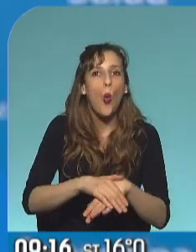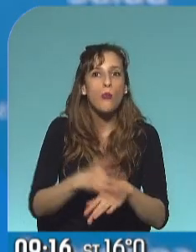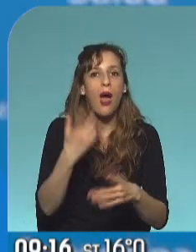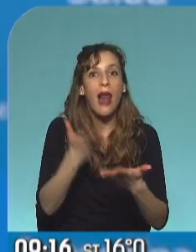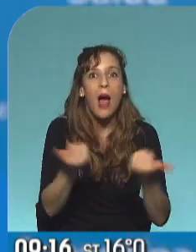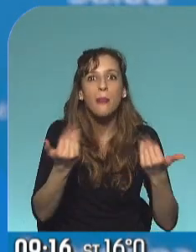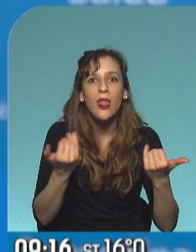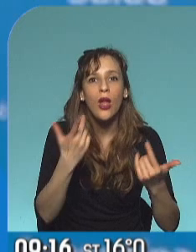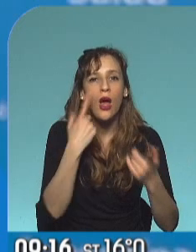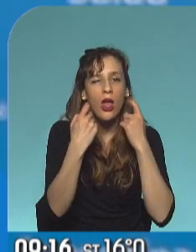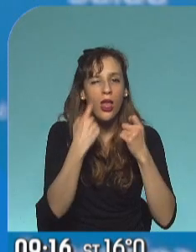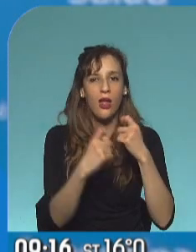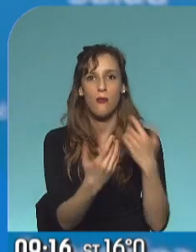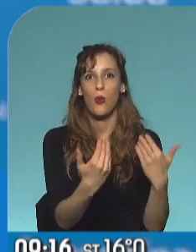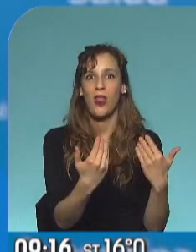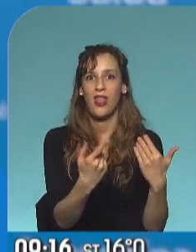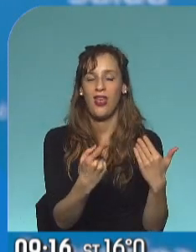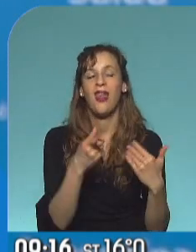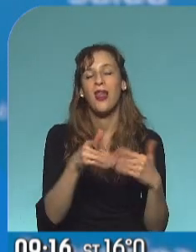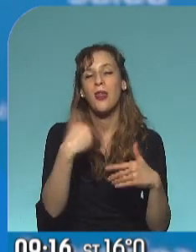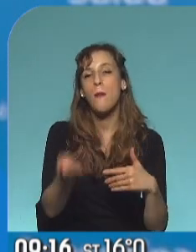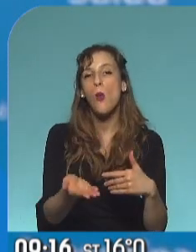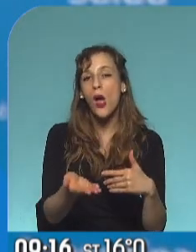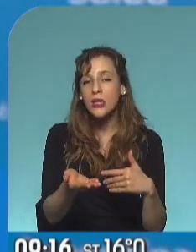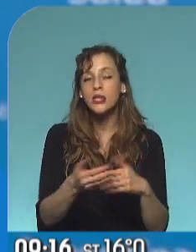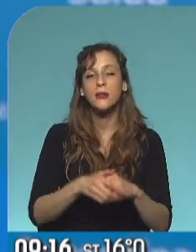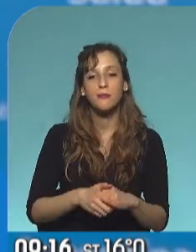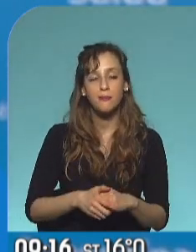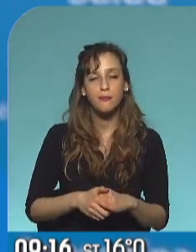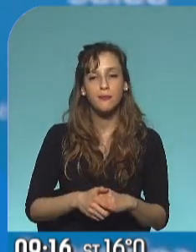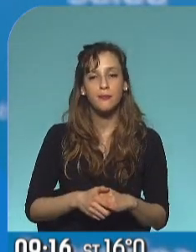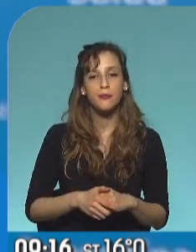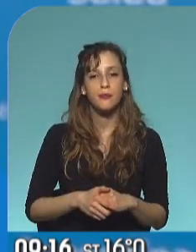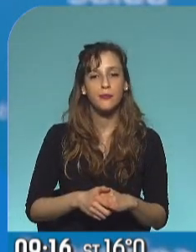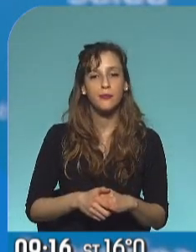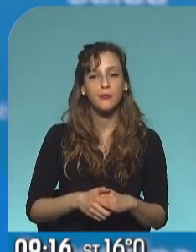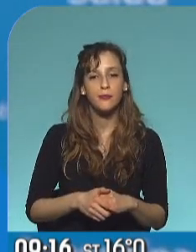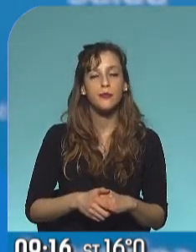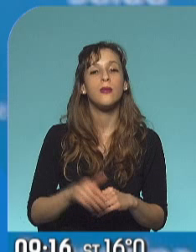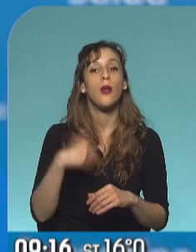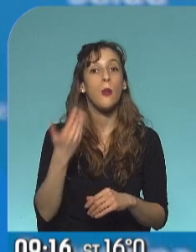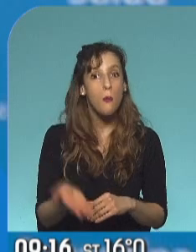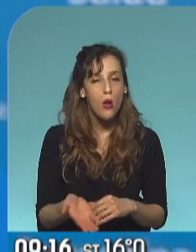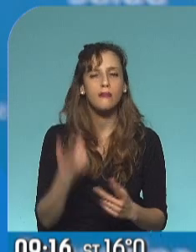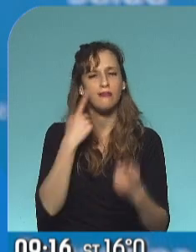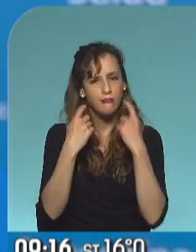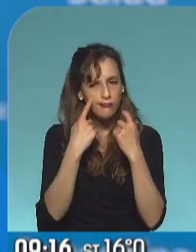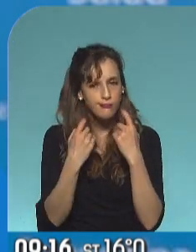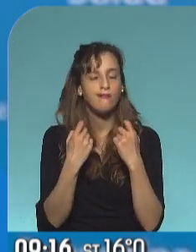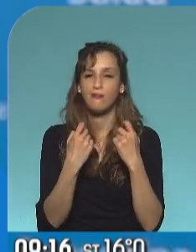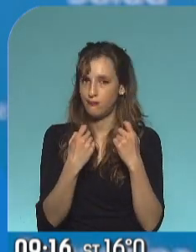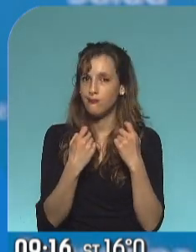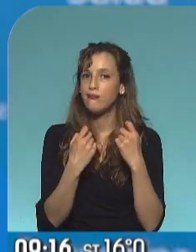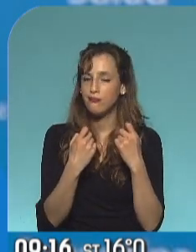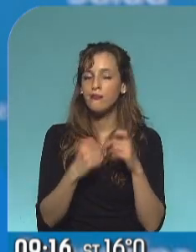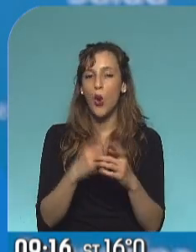y luego a partir de ahí se continúa en una en un seguimiento con el mismo criterio